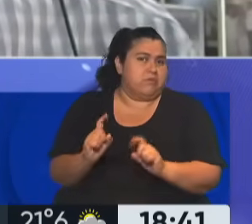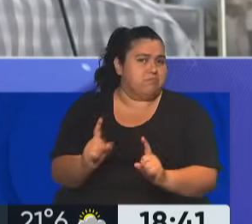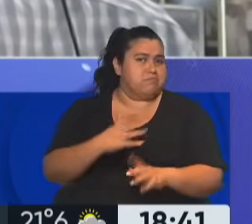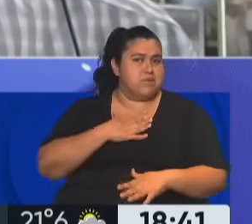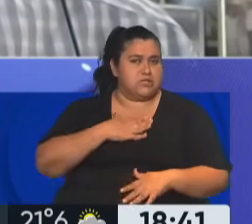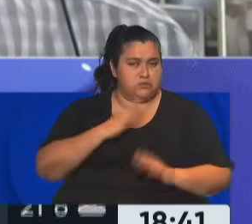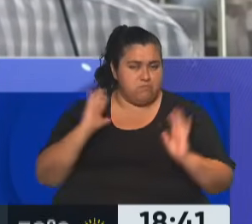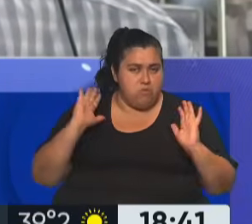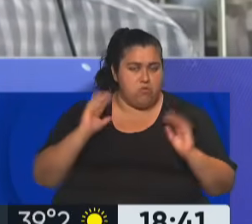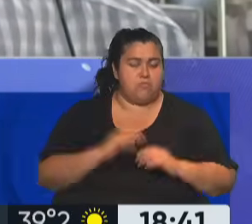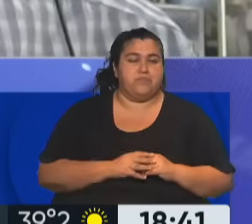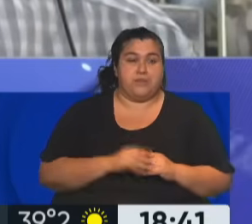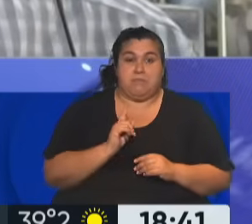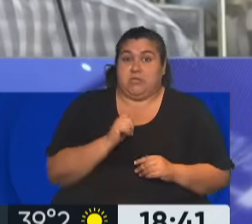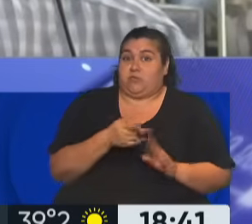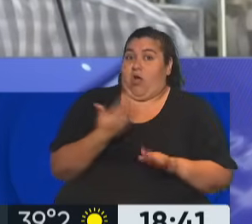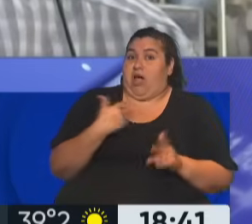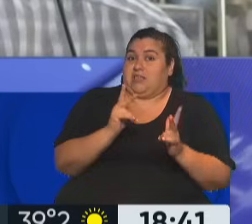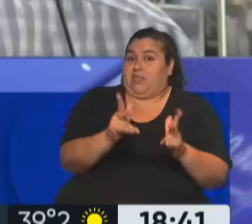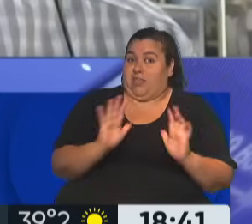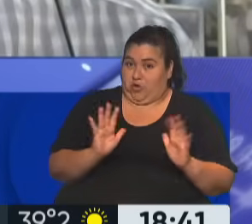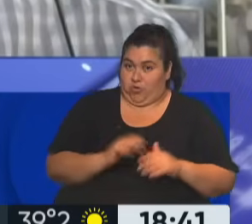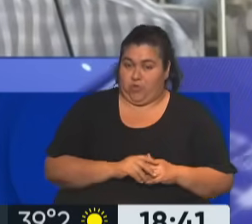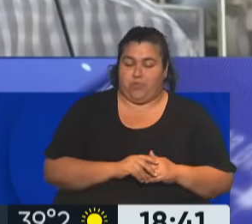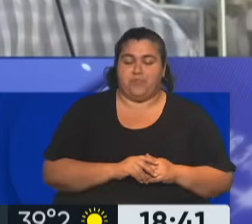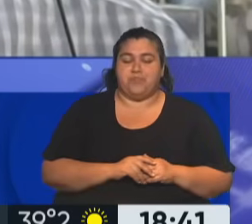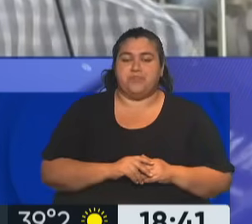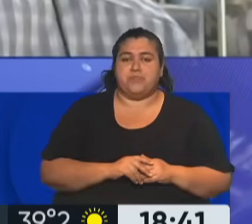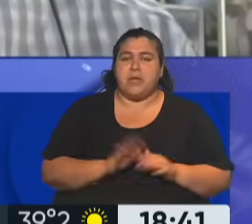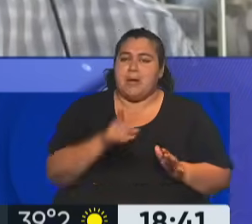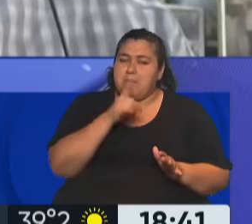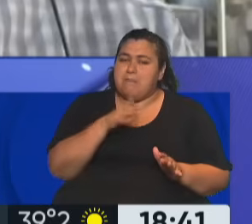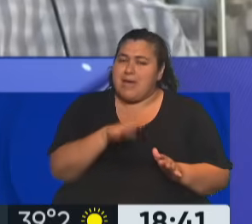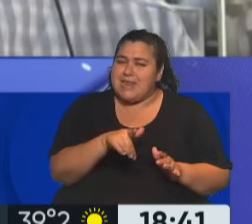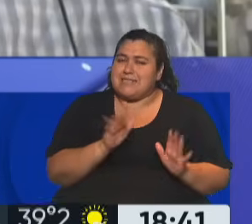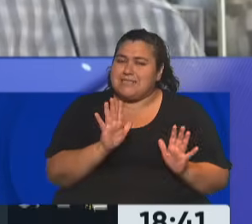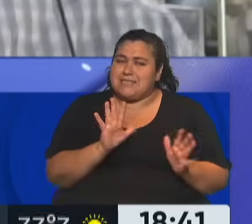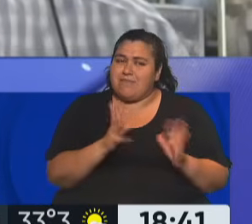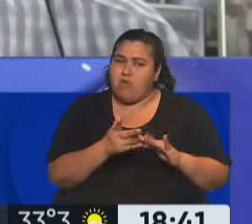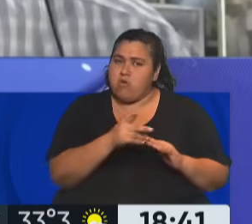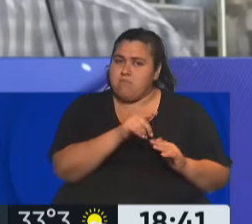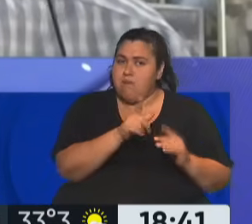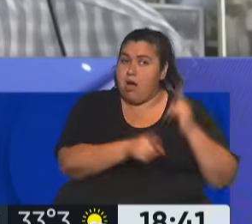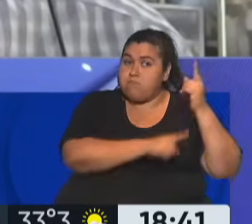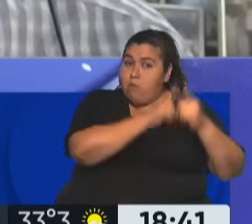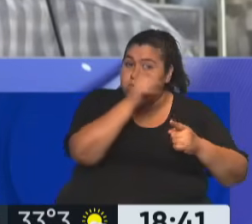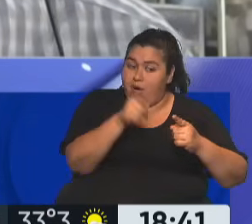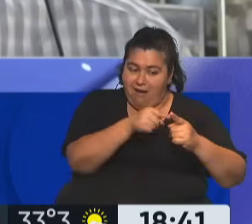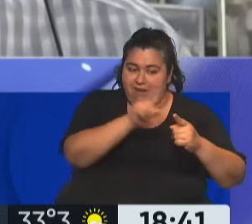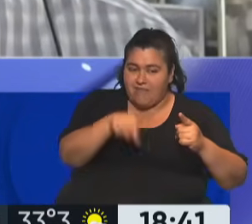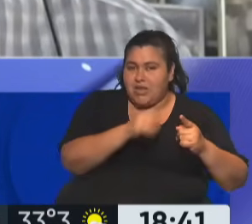general que evidentemente trata de incluir a ambos lados del estrecho. Entonces, me parece que lo que las maniobras están diciendo es eso, pero me parece que hay